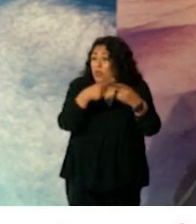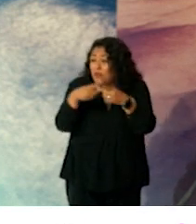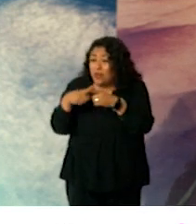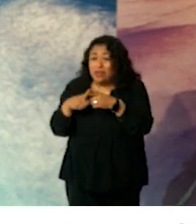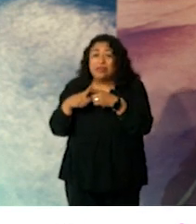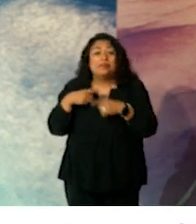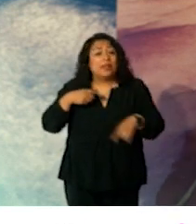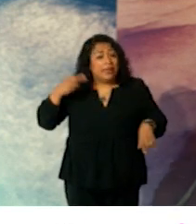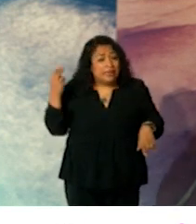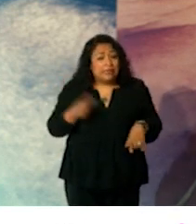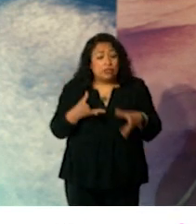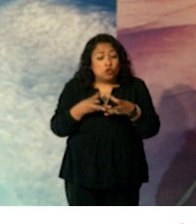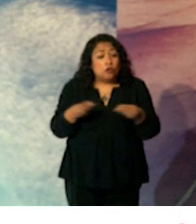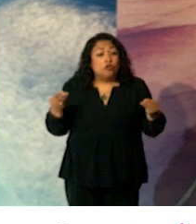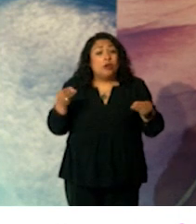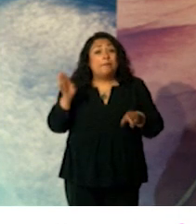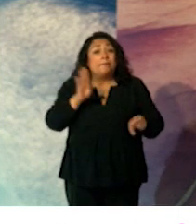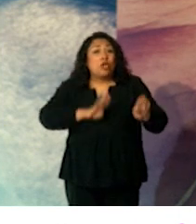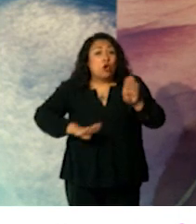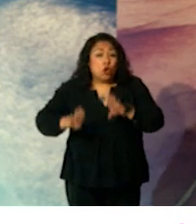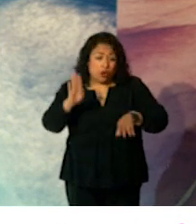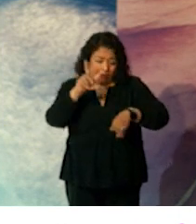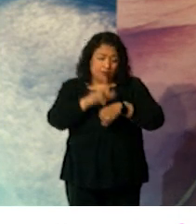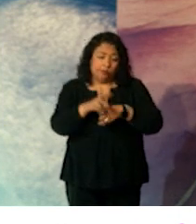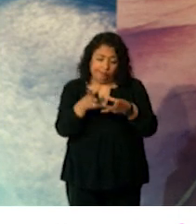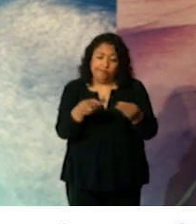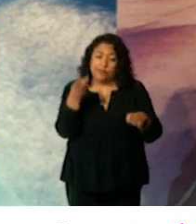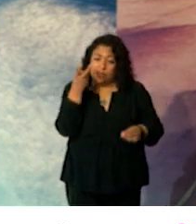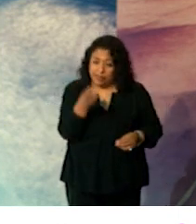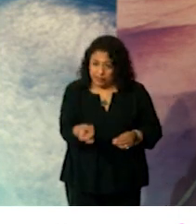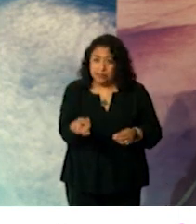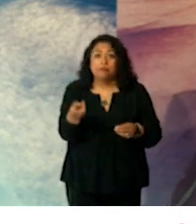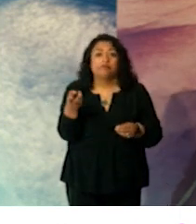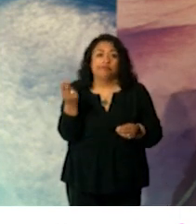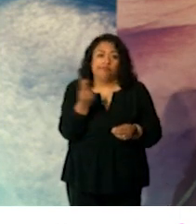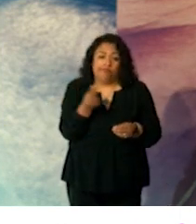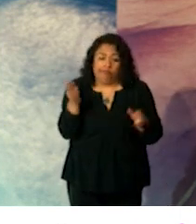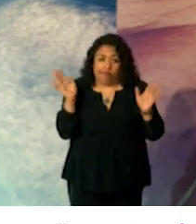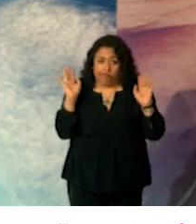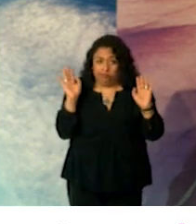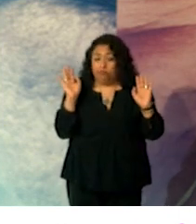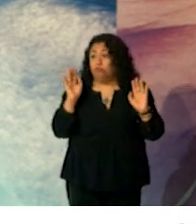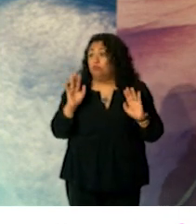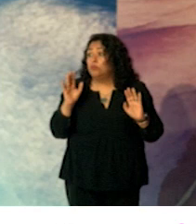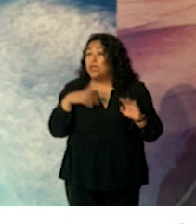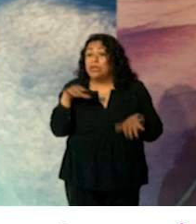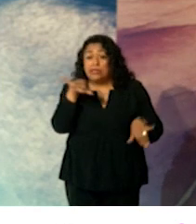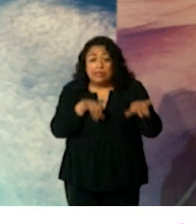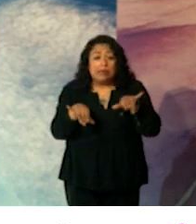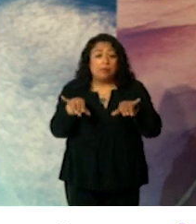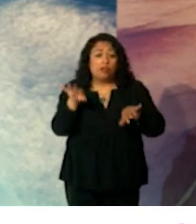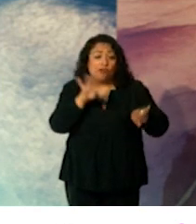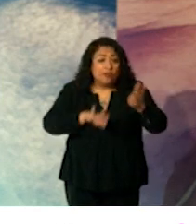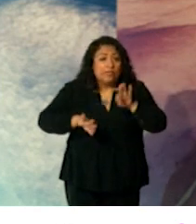minería. Necesitamos soluciones biológicas y culturales. Esas son las soluciones que necesitamos. Ya lo químico, lo